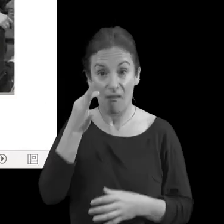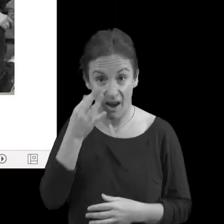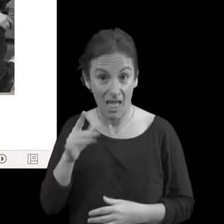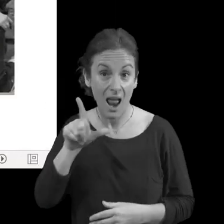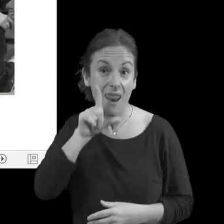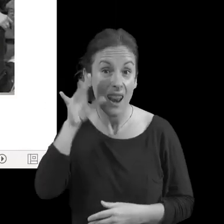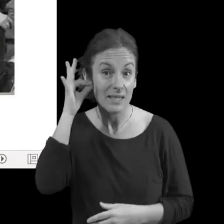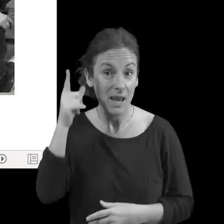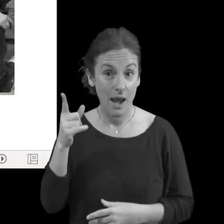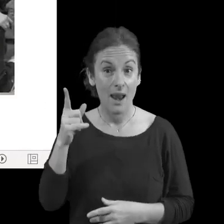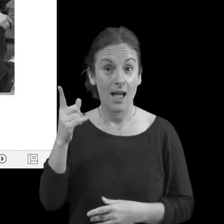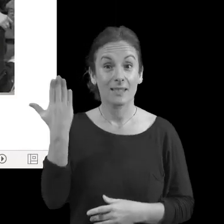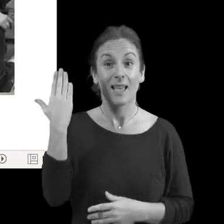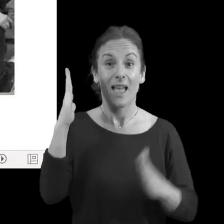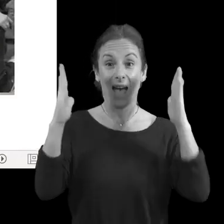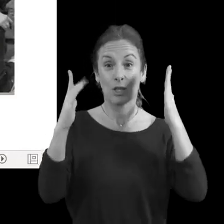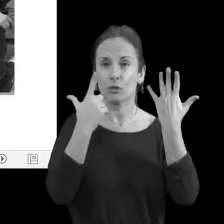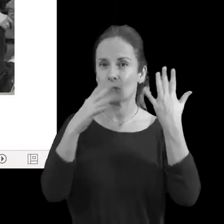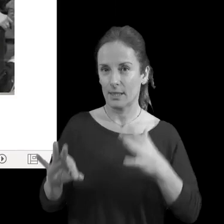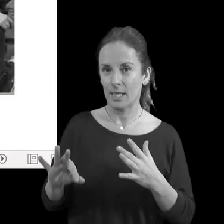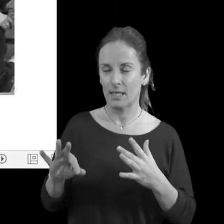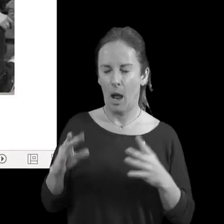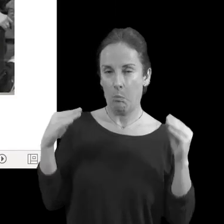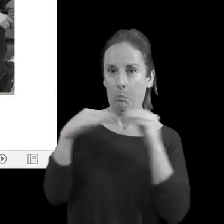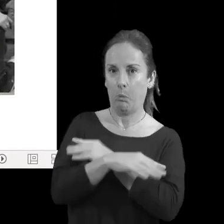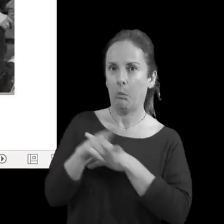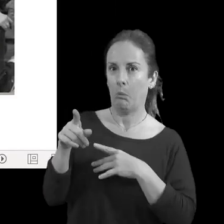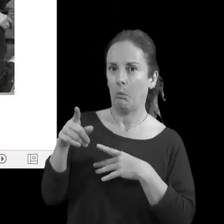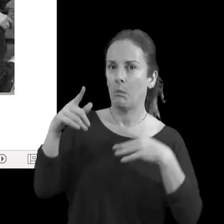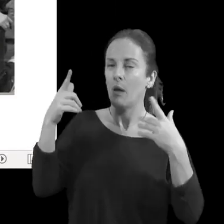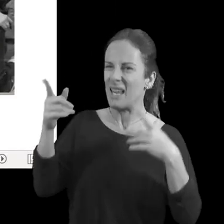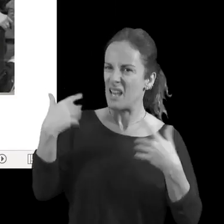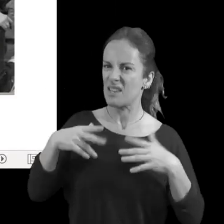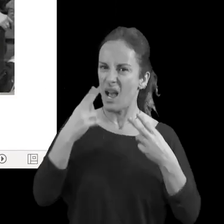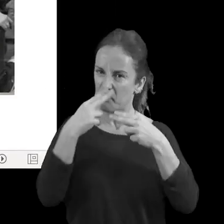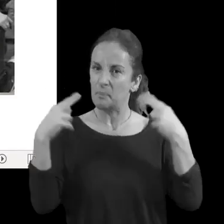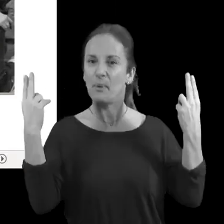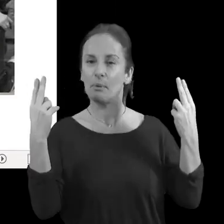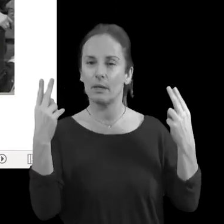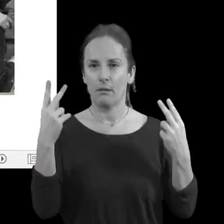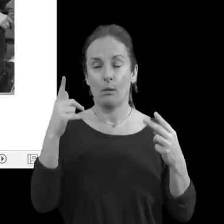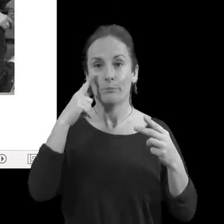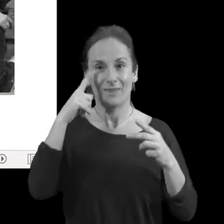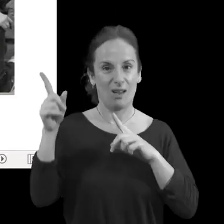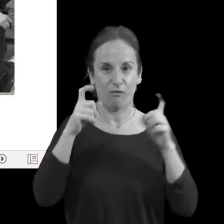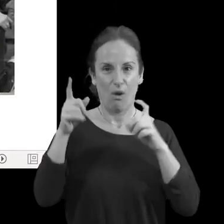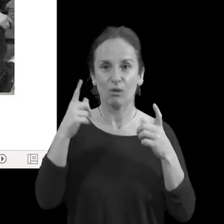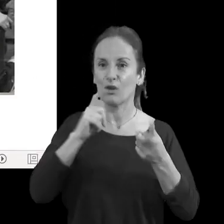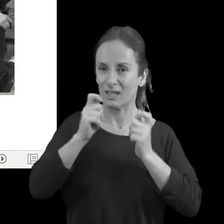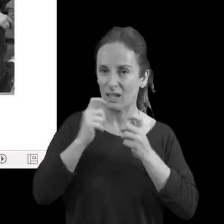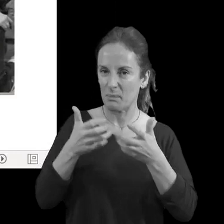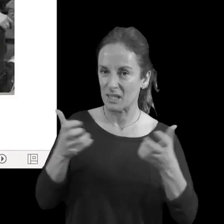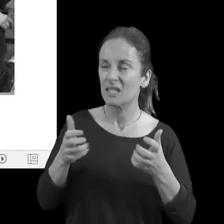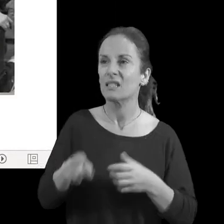años 70, frente a lo que solemos pensar, estaban ya muy visibles, ¿no? Y ella lo que muestra es que están en la calle, están en los bares, están